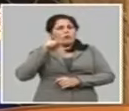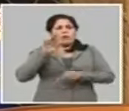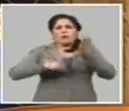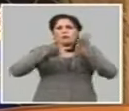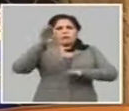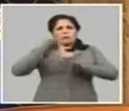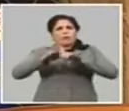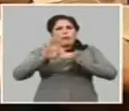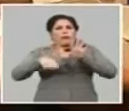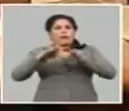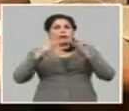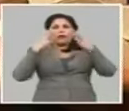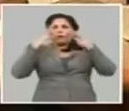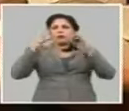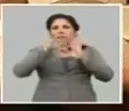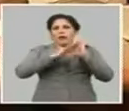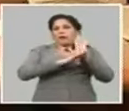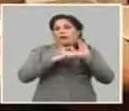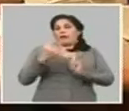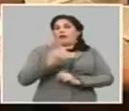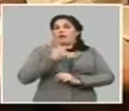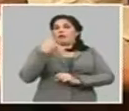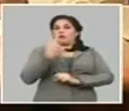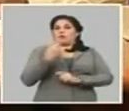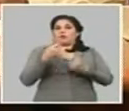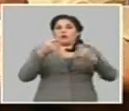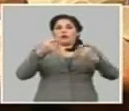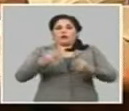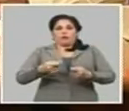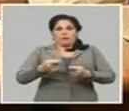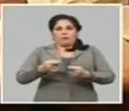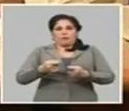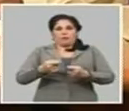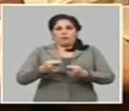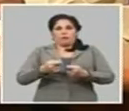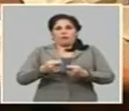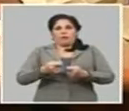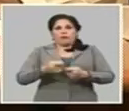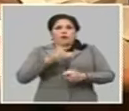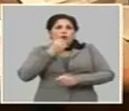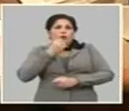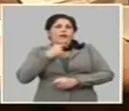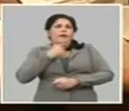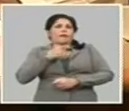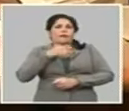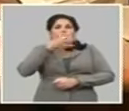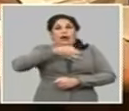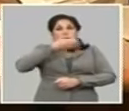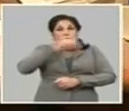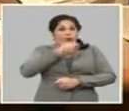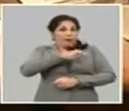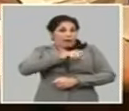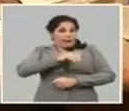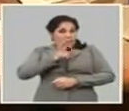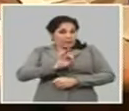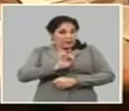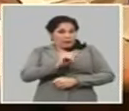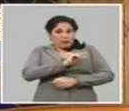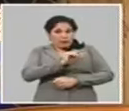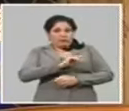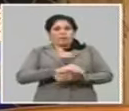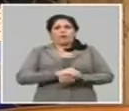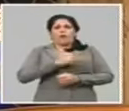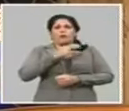y de ahí la importancia de las medidas que se han estado aplicando es decir él se explicaba en días recientes